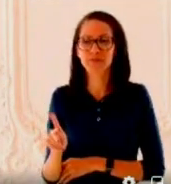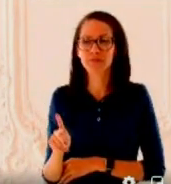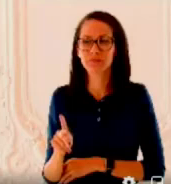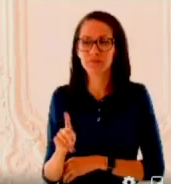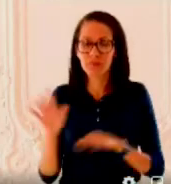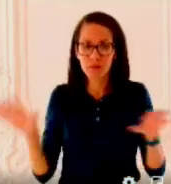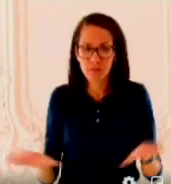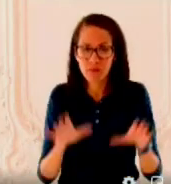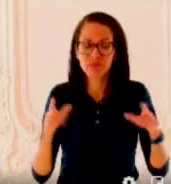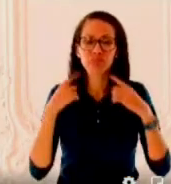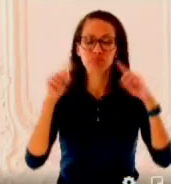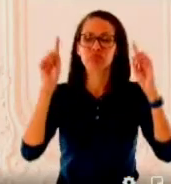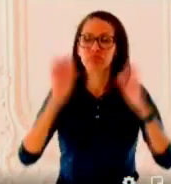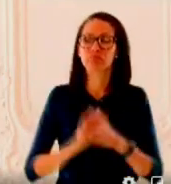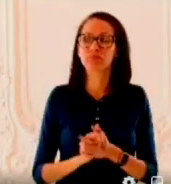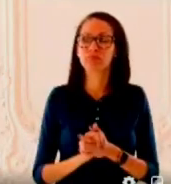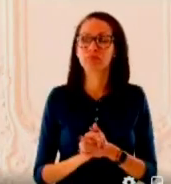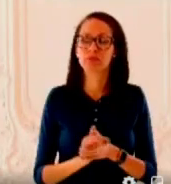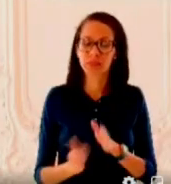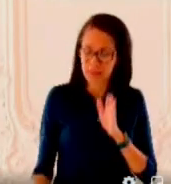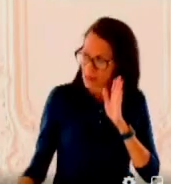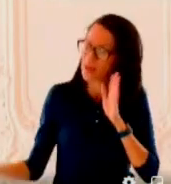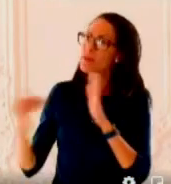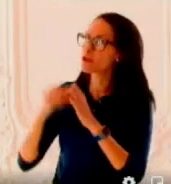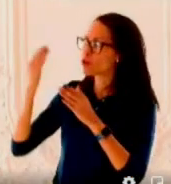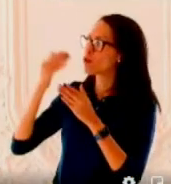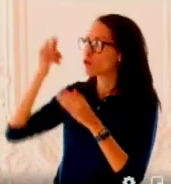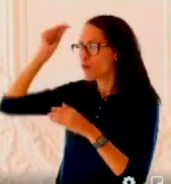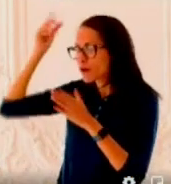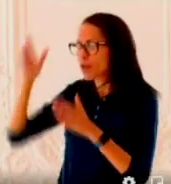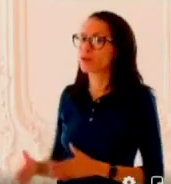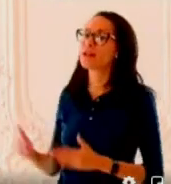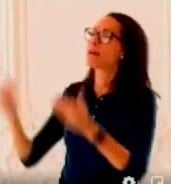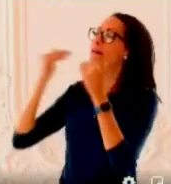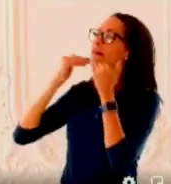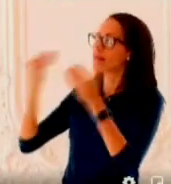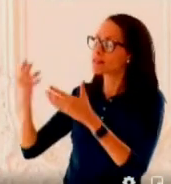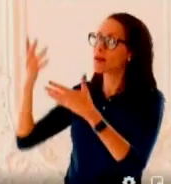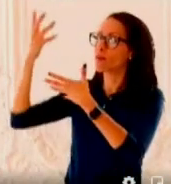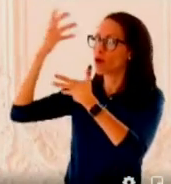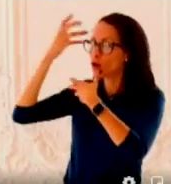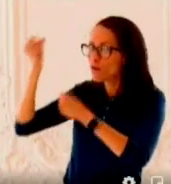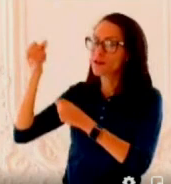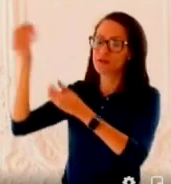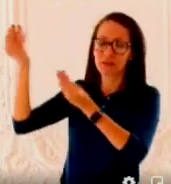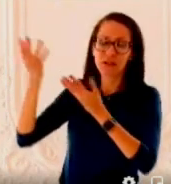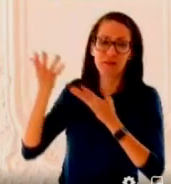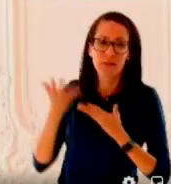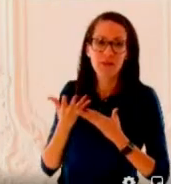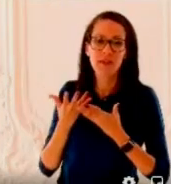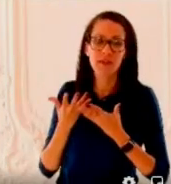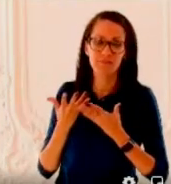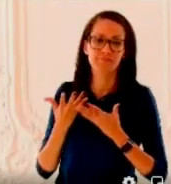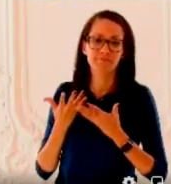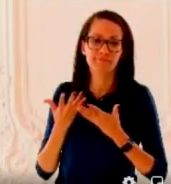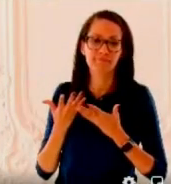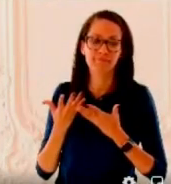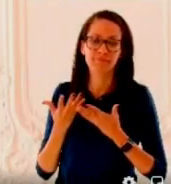lograrlo. Reitero, gobernador, gracias por la confianza depositada en esta